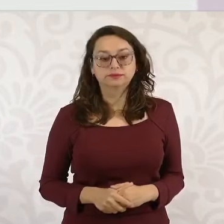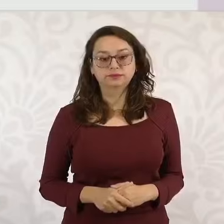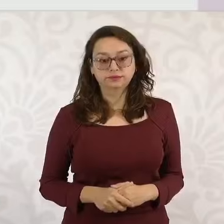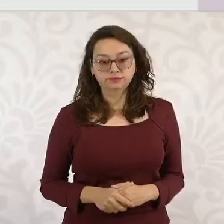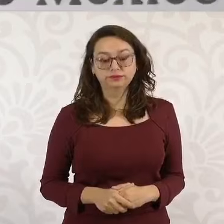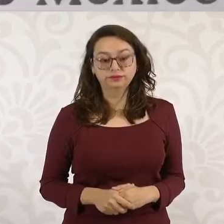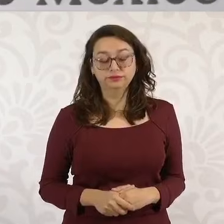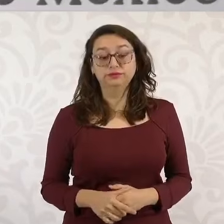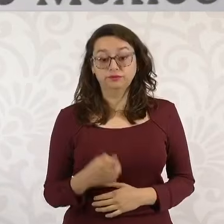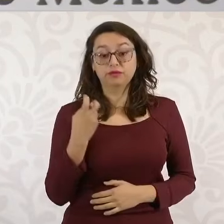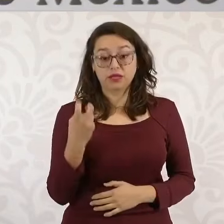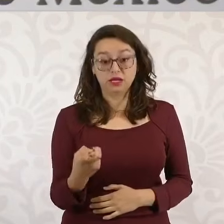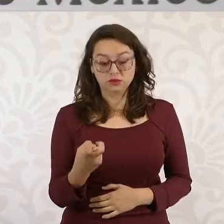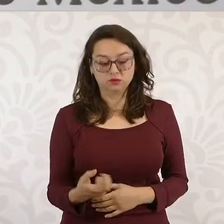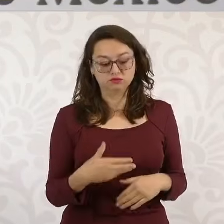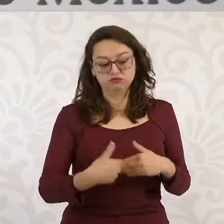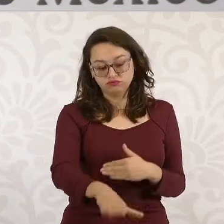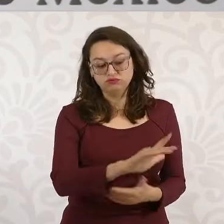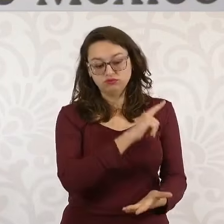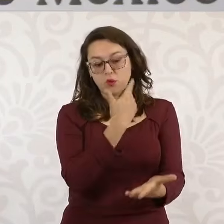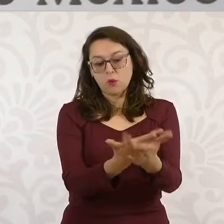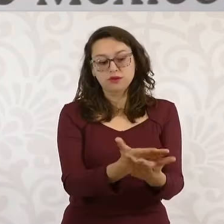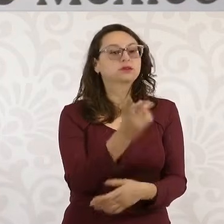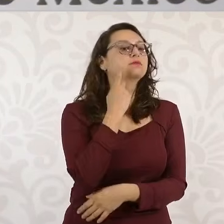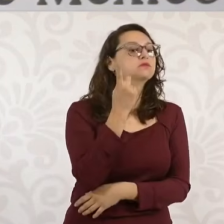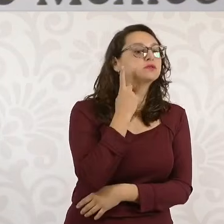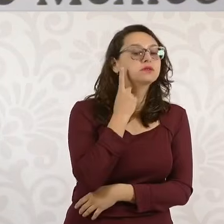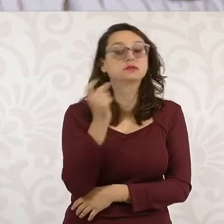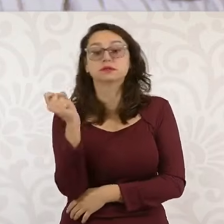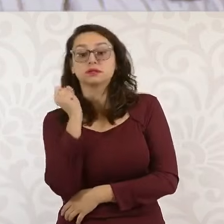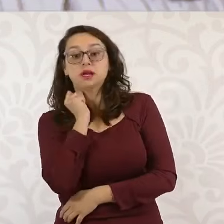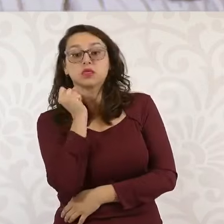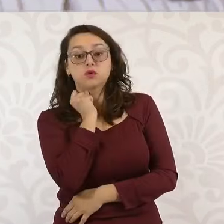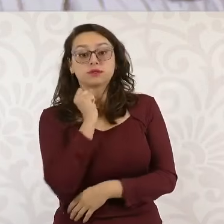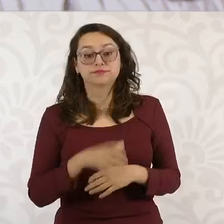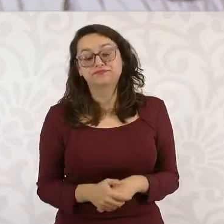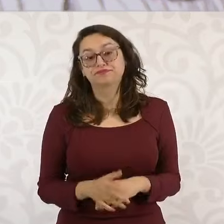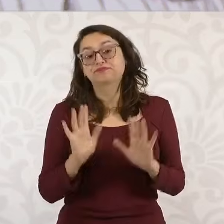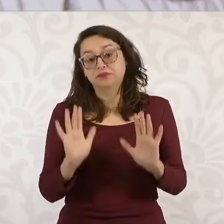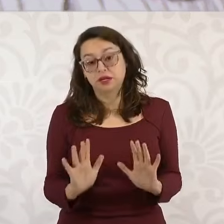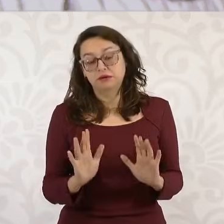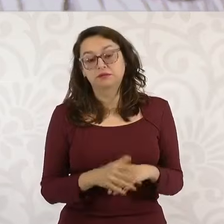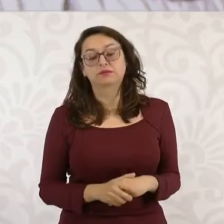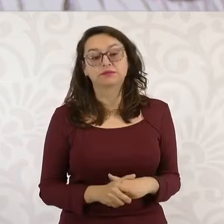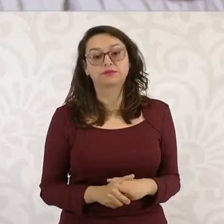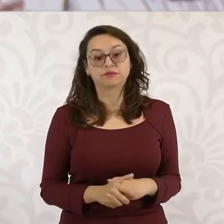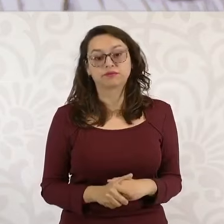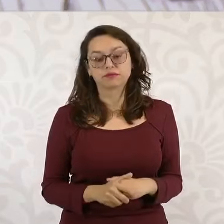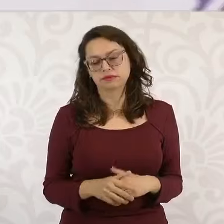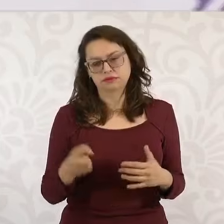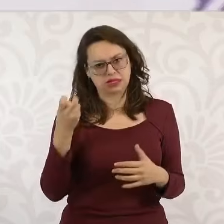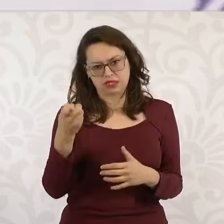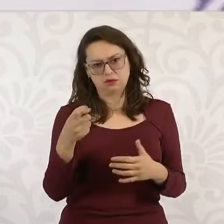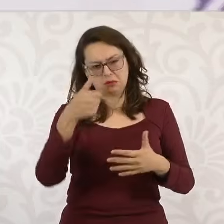Esa es la conformación de diputados y senadores. Ya los detalles pues ya vienen escritos, pero en principio